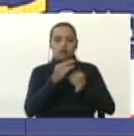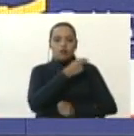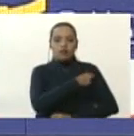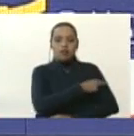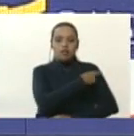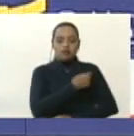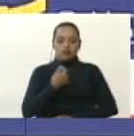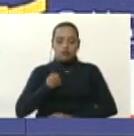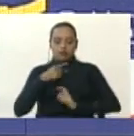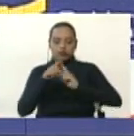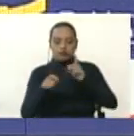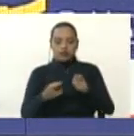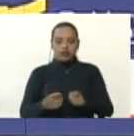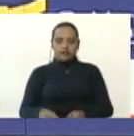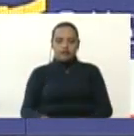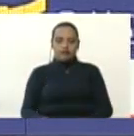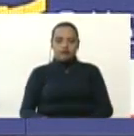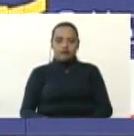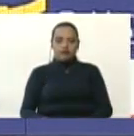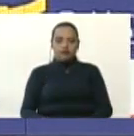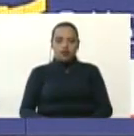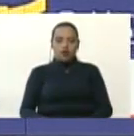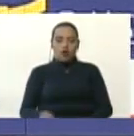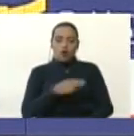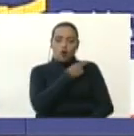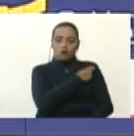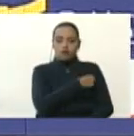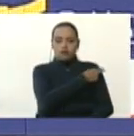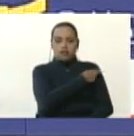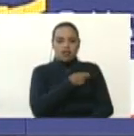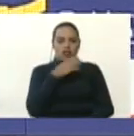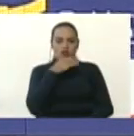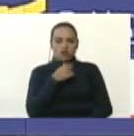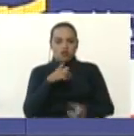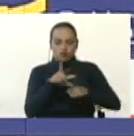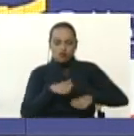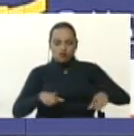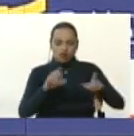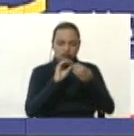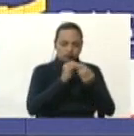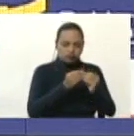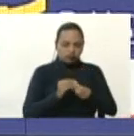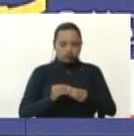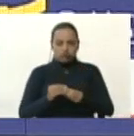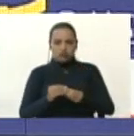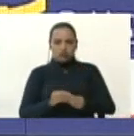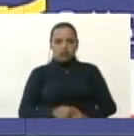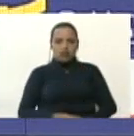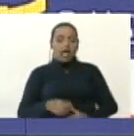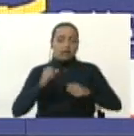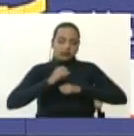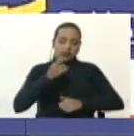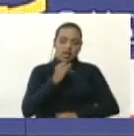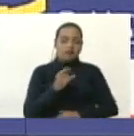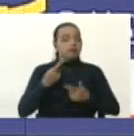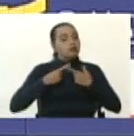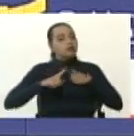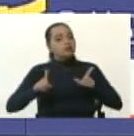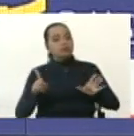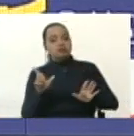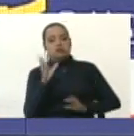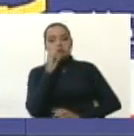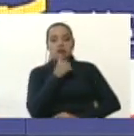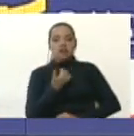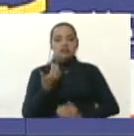pregunté, ¿y los hospitales no tienen un centro de mantenimiento, una dirección de mantenimiento? Claro que lo tienen, pero parece que no tiene